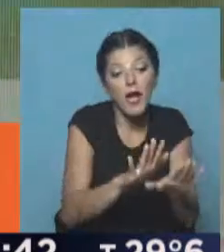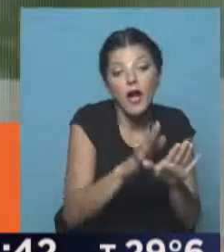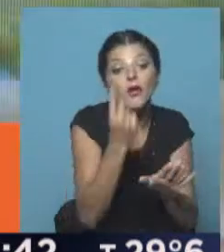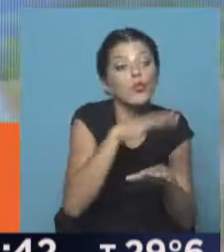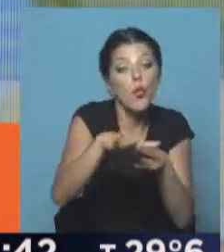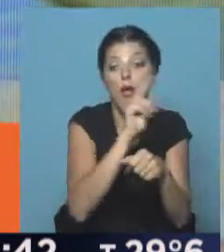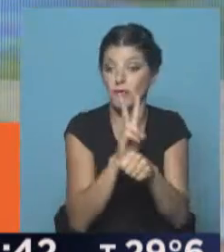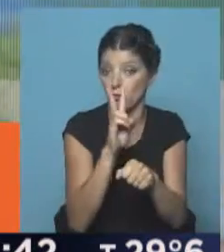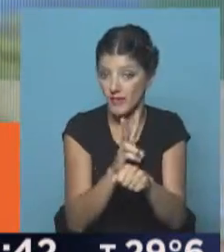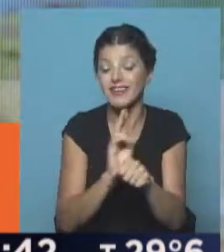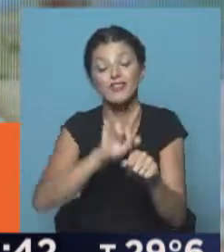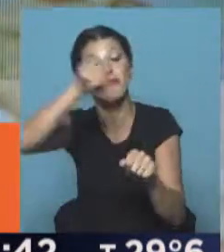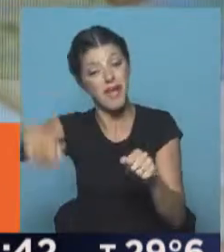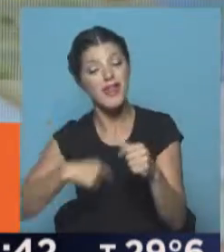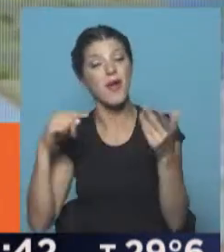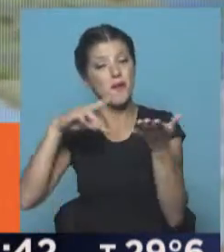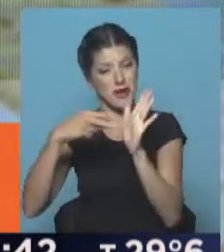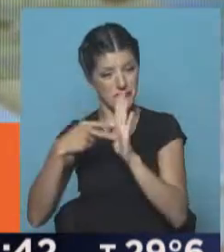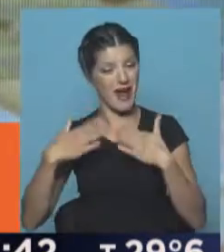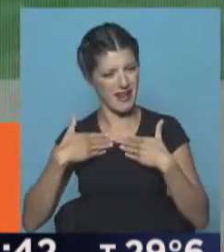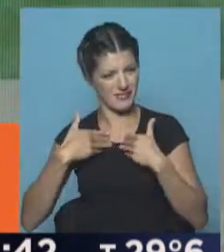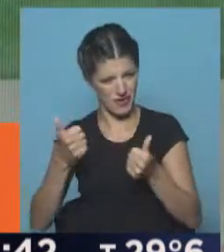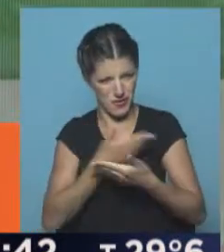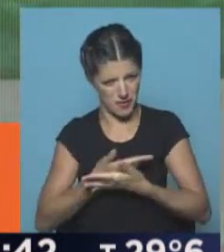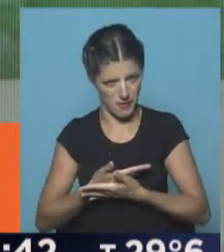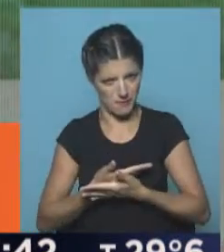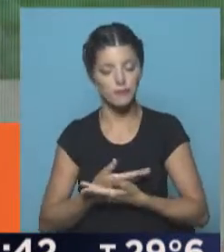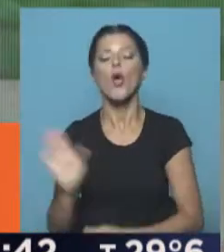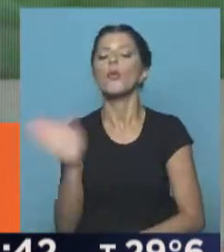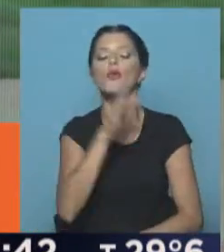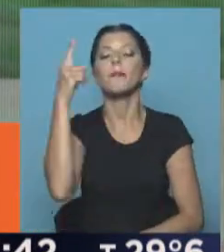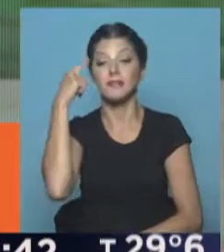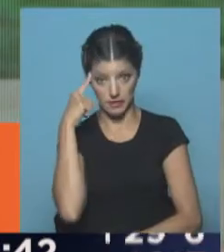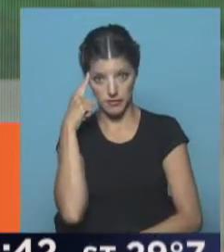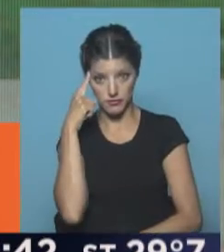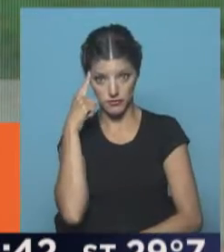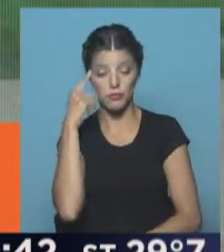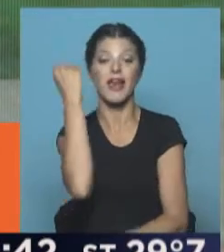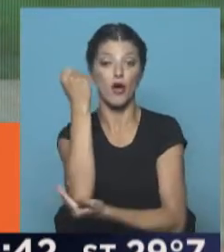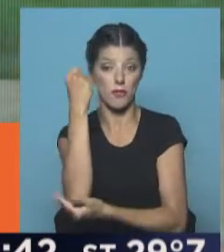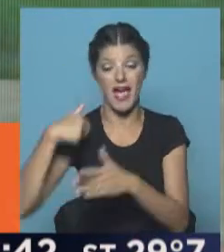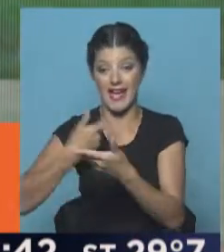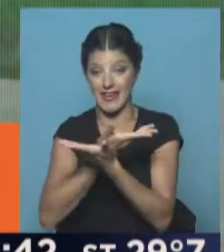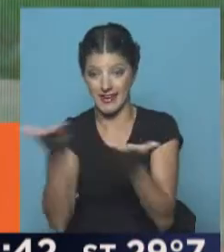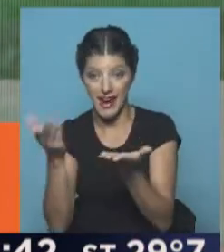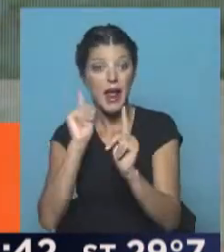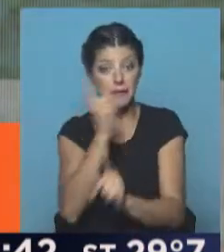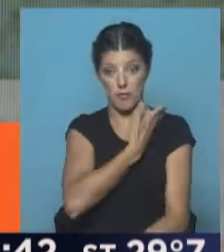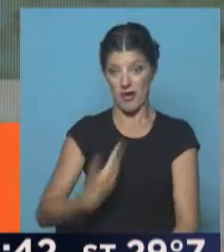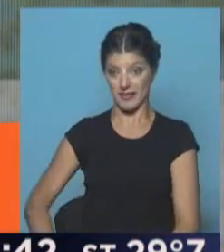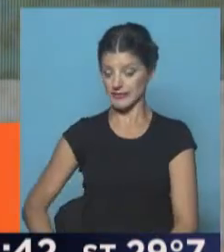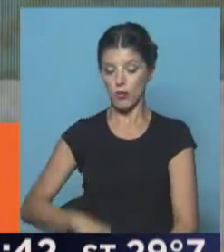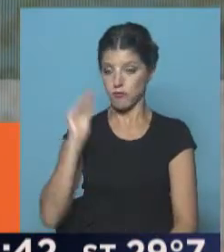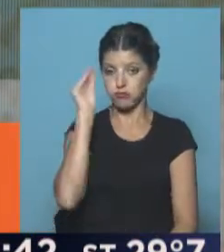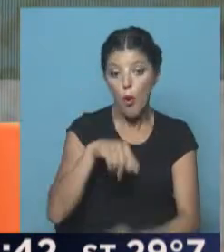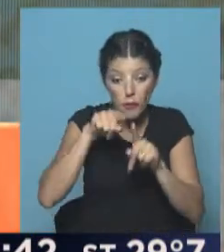del chico. Cuando uno lo piensa desde la macroeconomía, es el Estado el que pierde. Es decir, es el Estado el que va a tener que atender